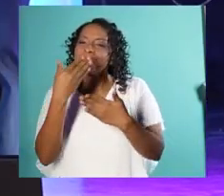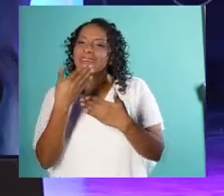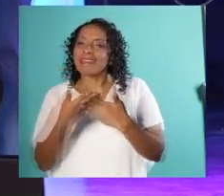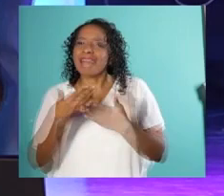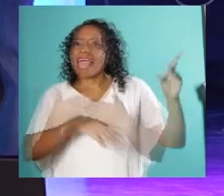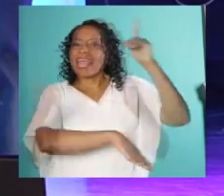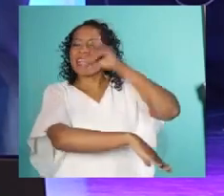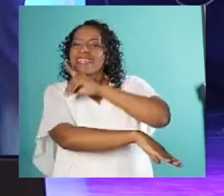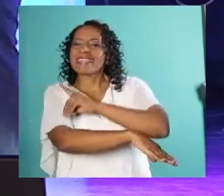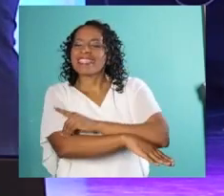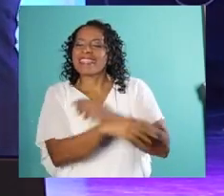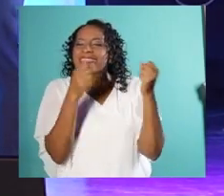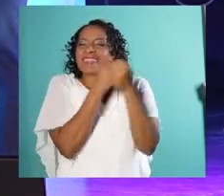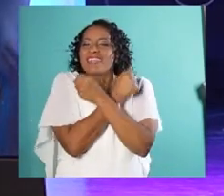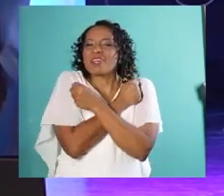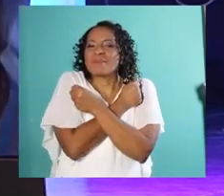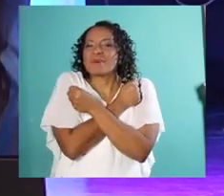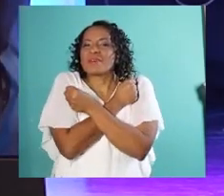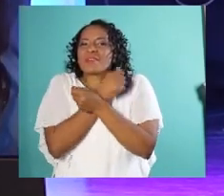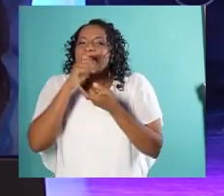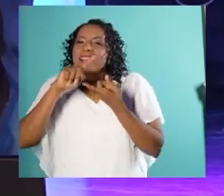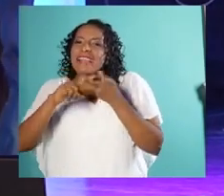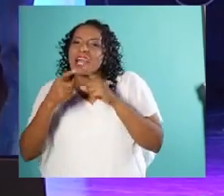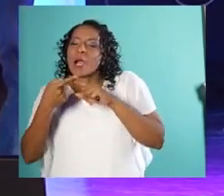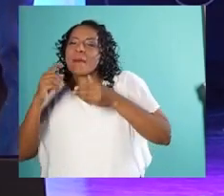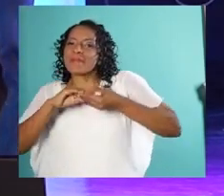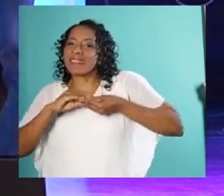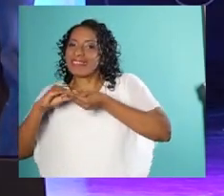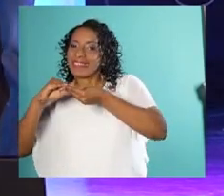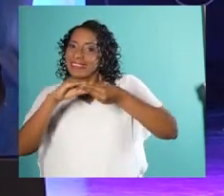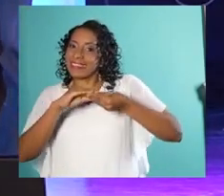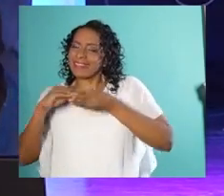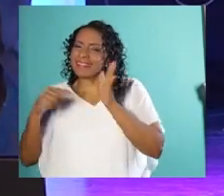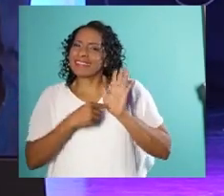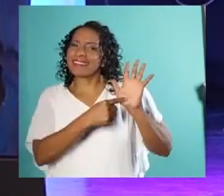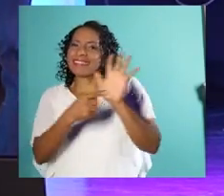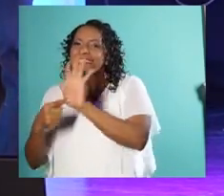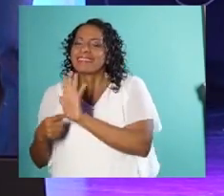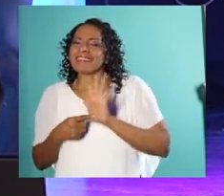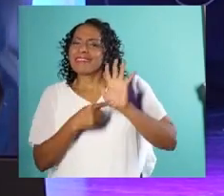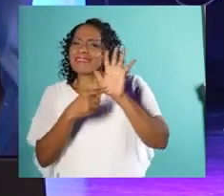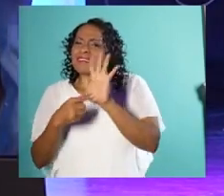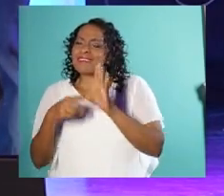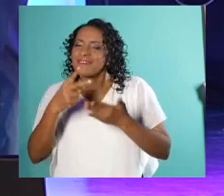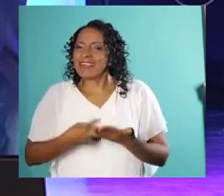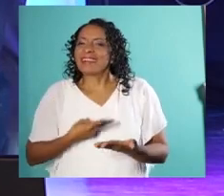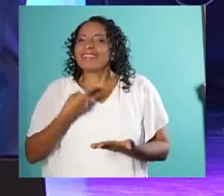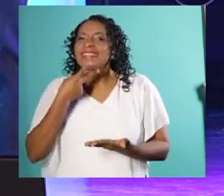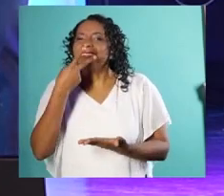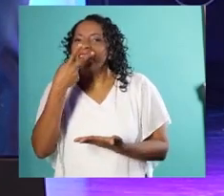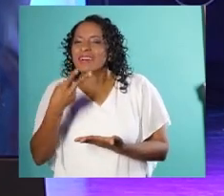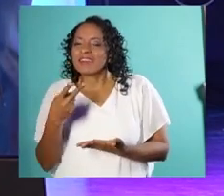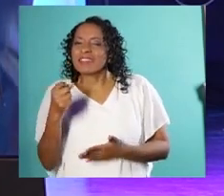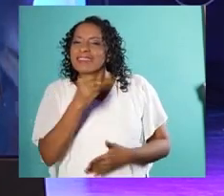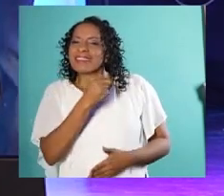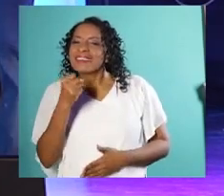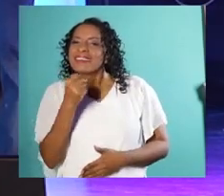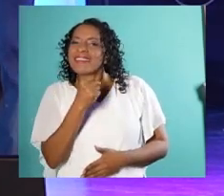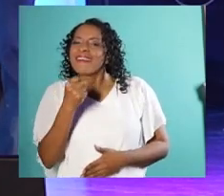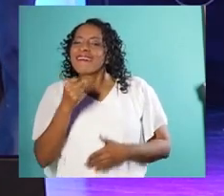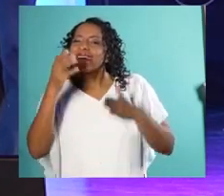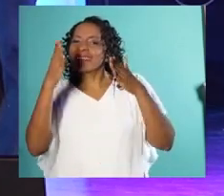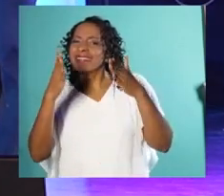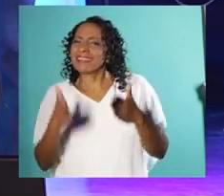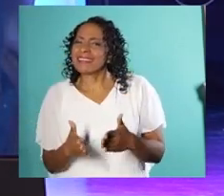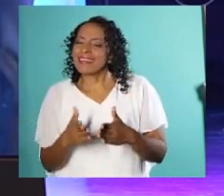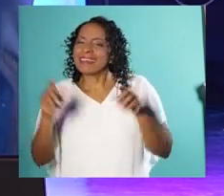Panamá Solidario. Así es, y queremos resaltar el valor de los artistas panameños, celebrando el amor